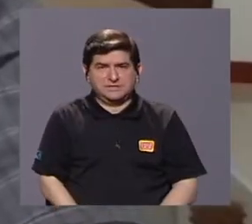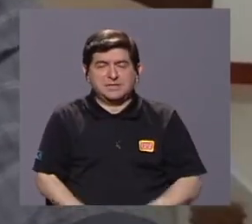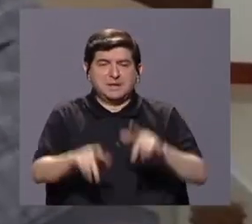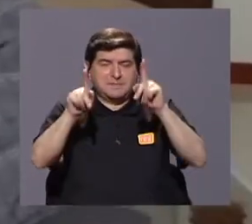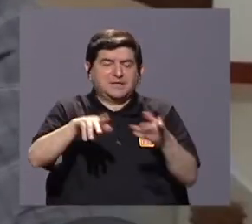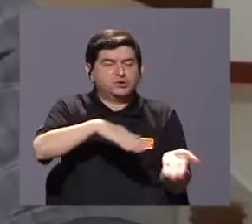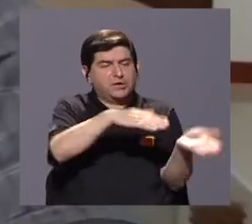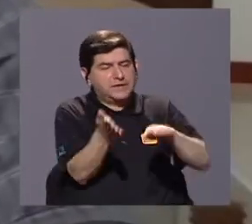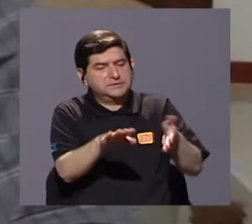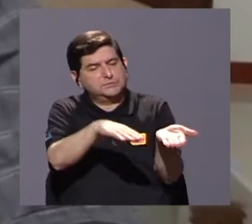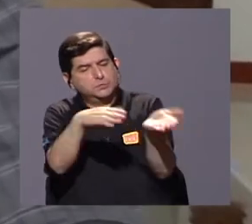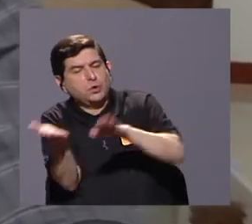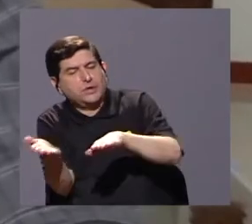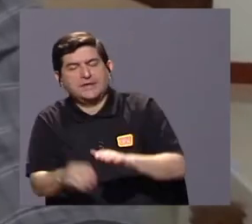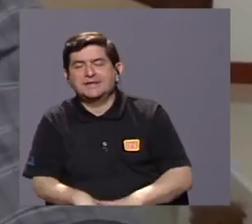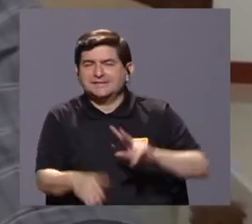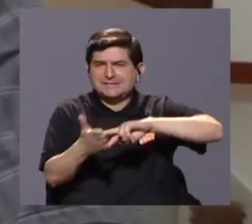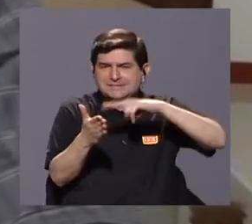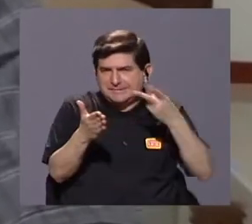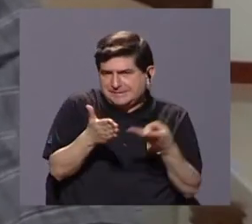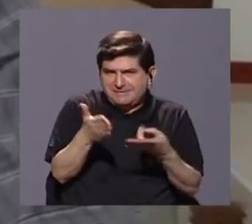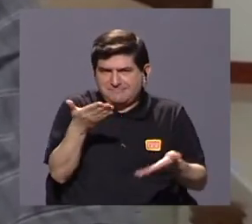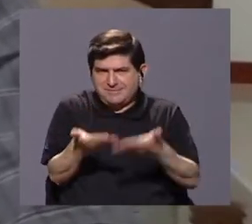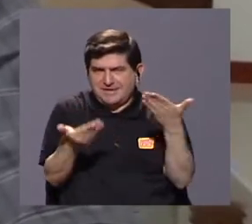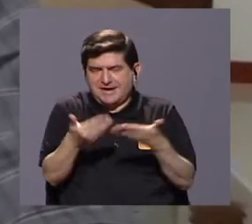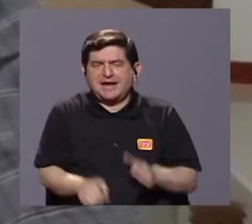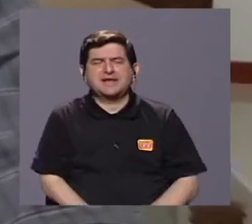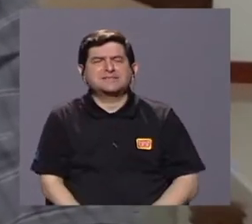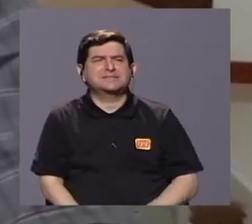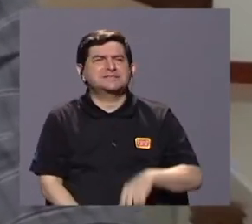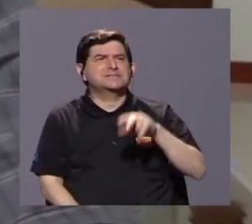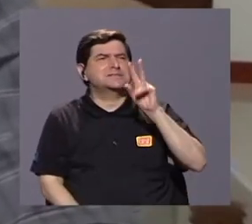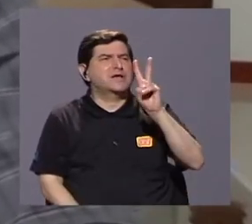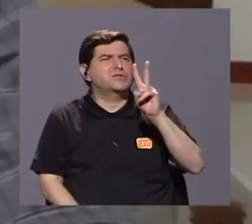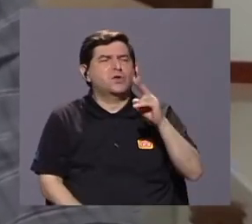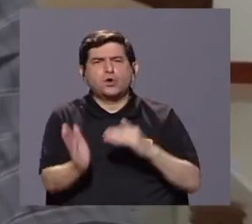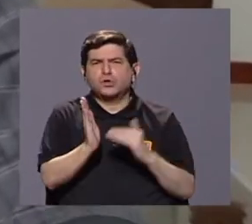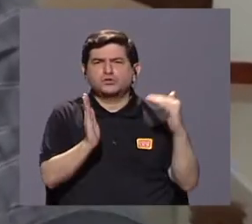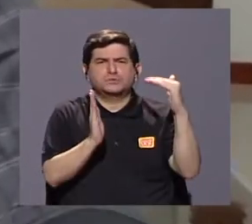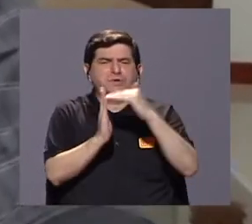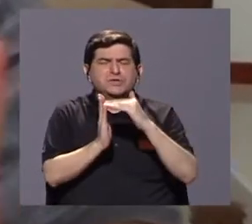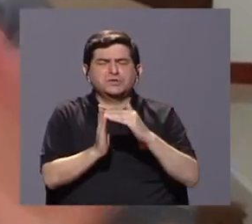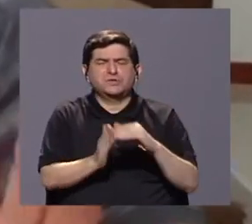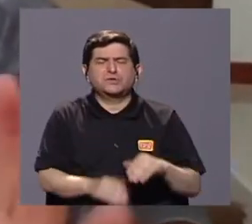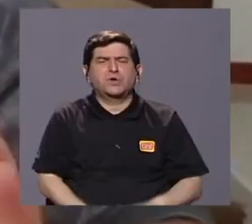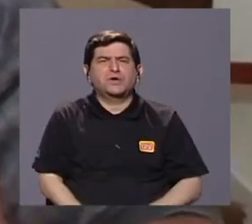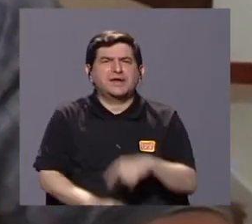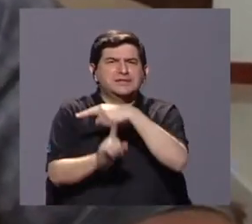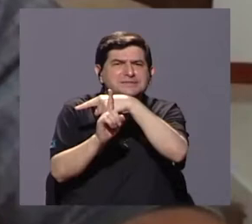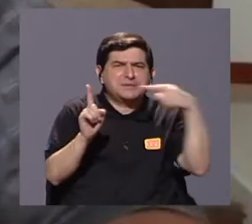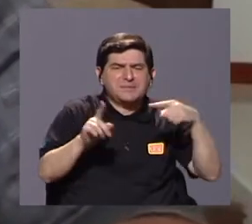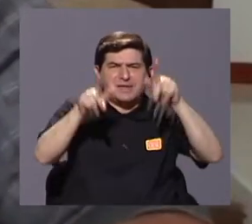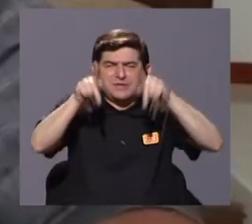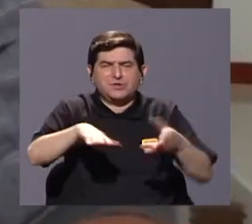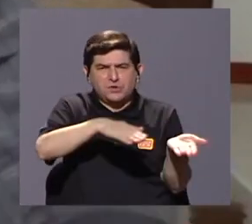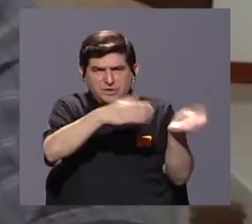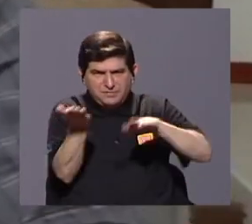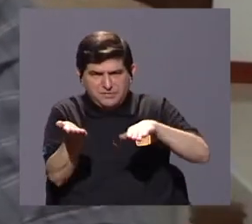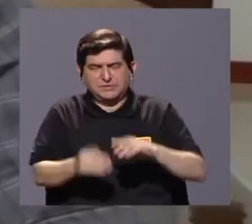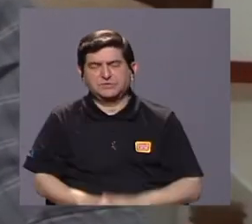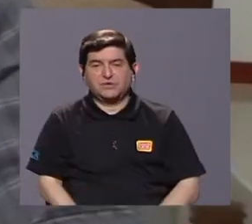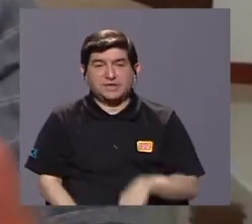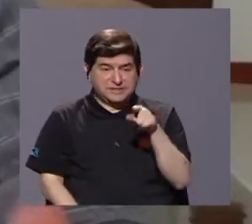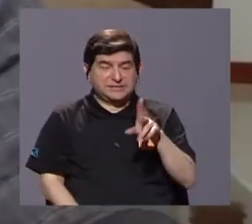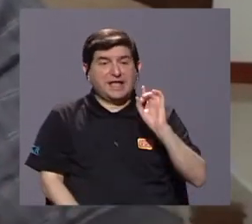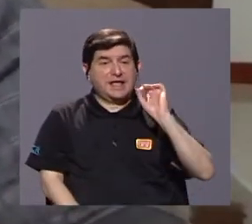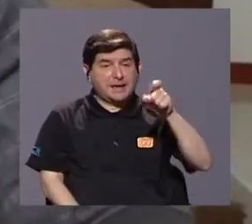los muertos. Entonces estamos hablando de casi 2 millones y medio de muertos que son los que hemos logrado diagnosticar, pero